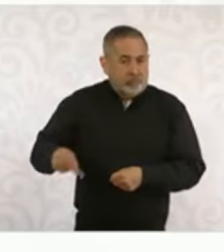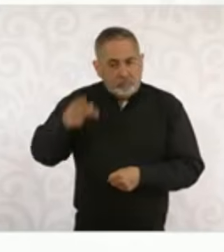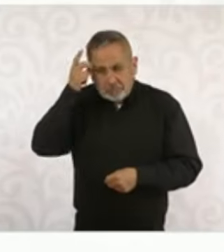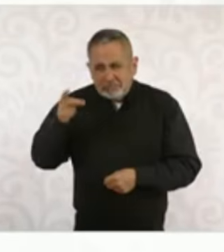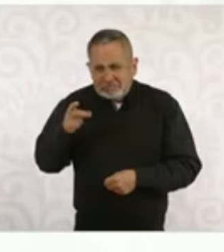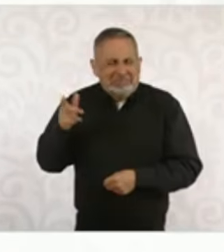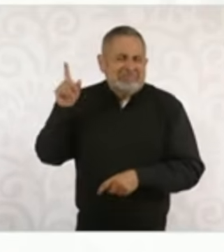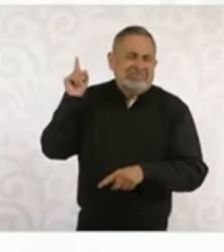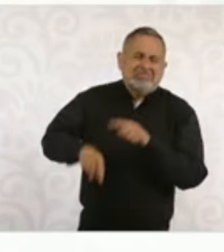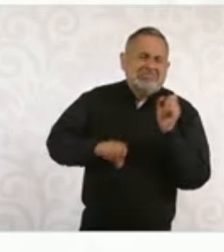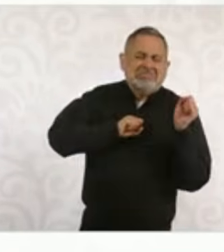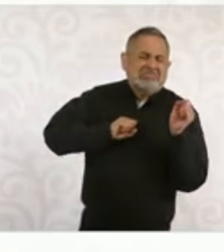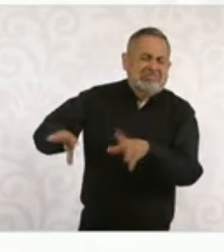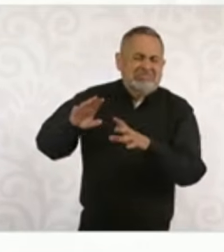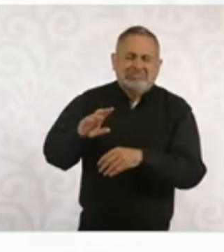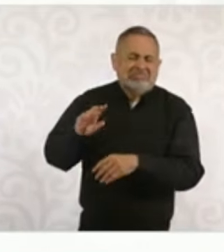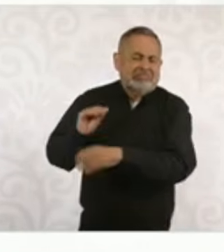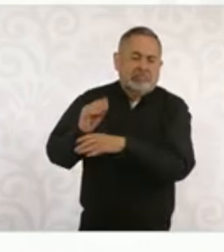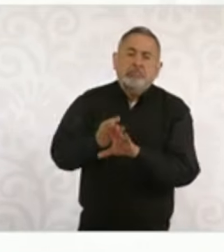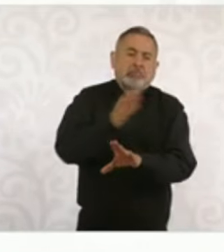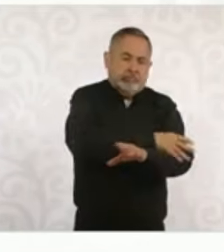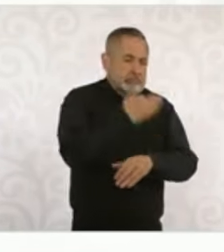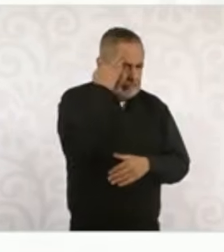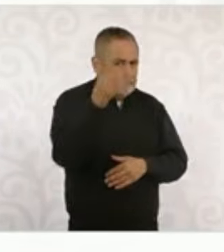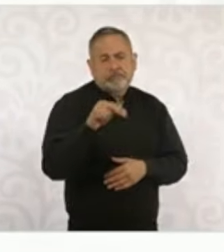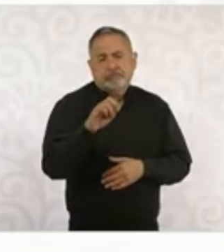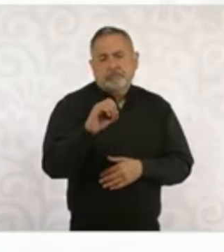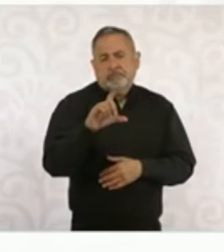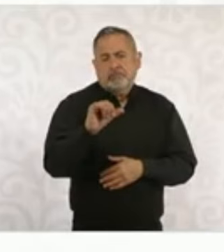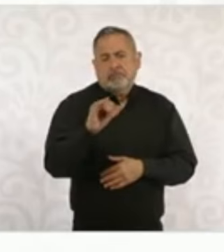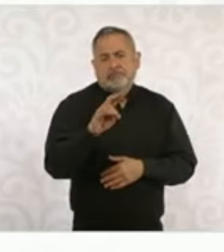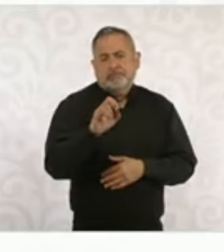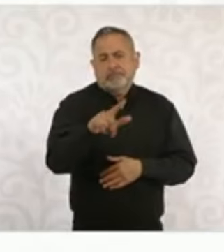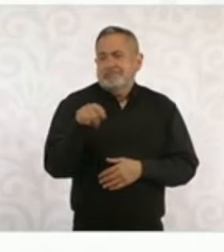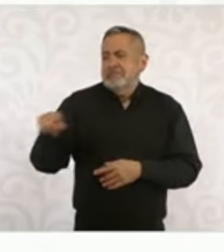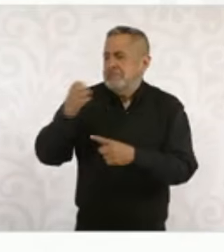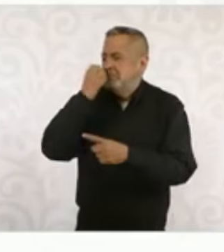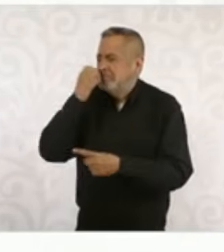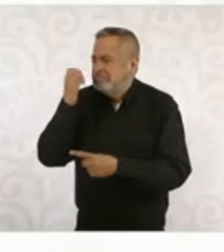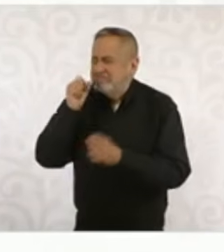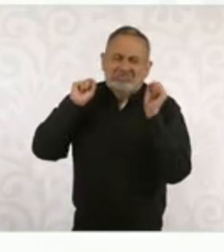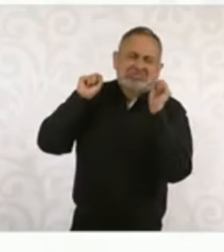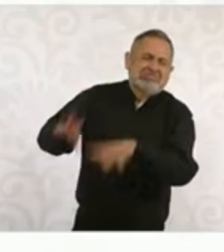deliberada, en todo el periodo neoliberal. Abandonar las escuelas públicas,